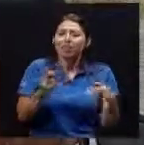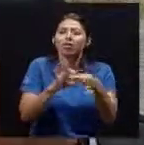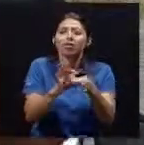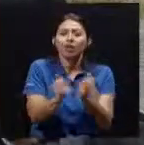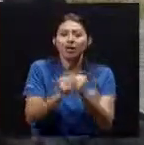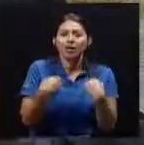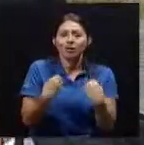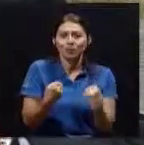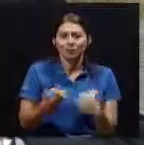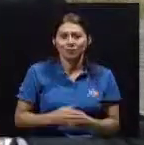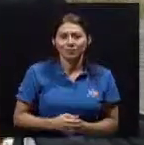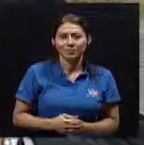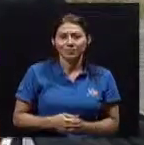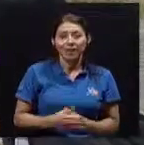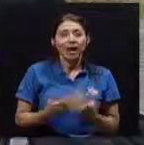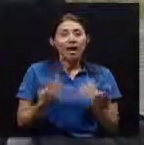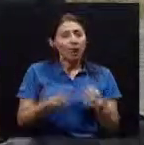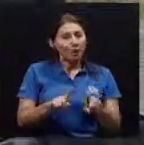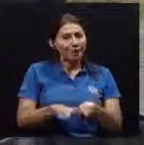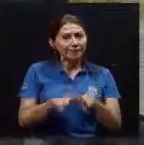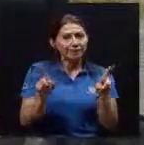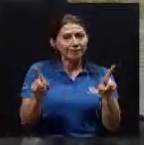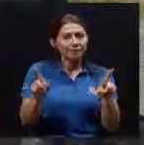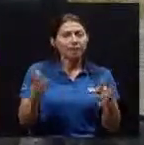sector salud. Ahora, sin embargo,